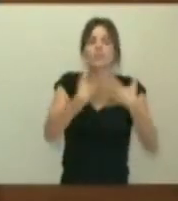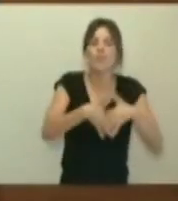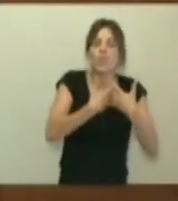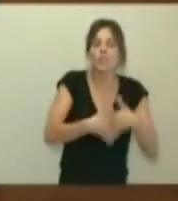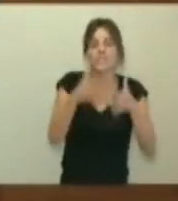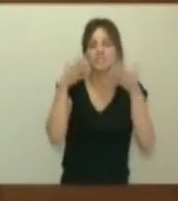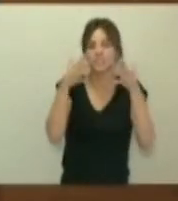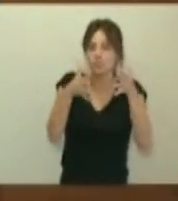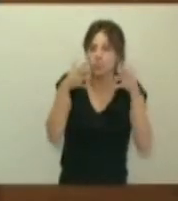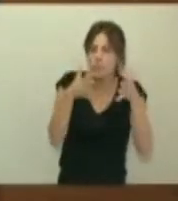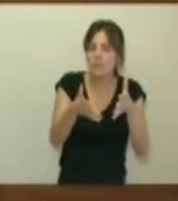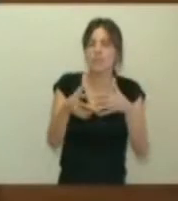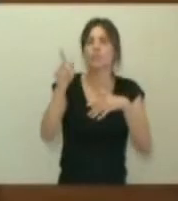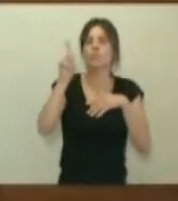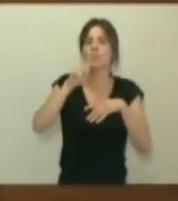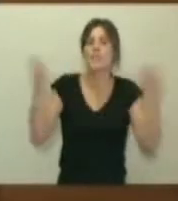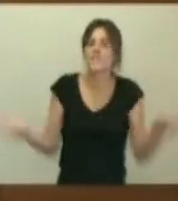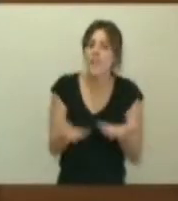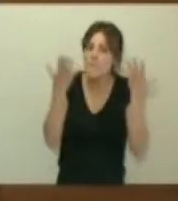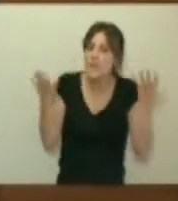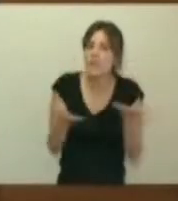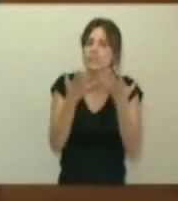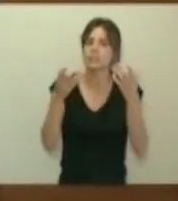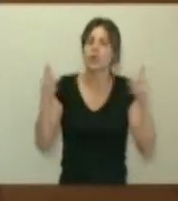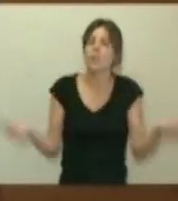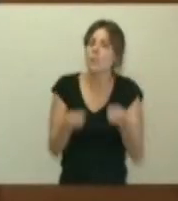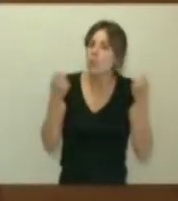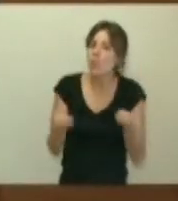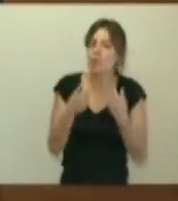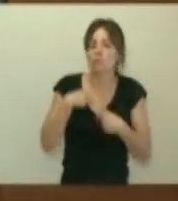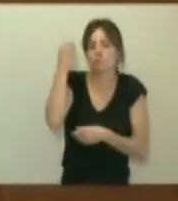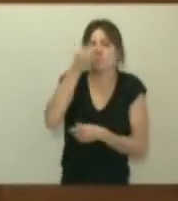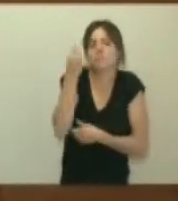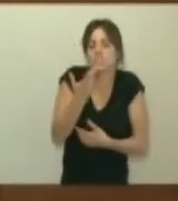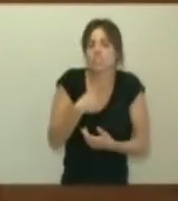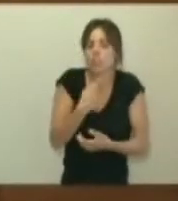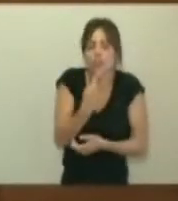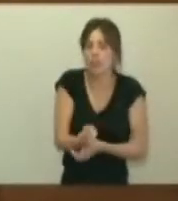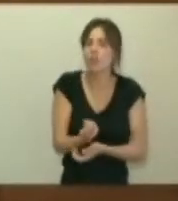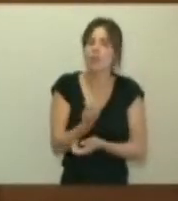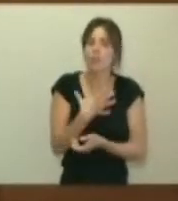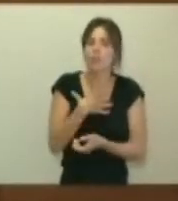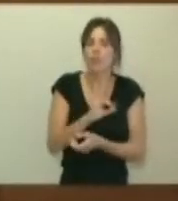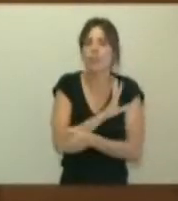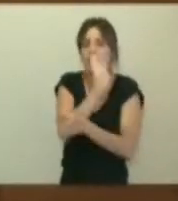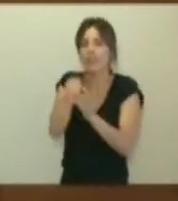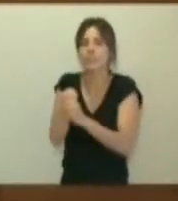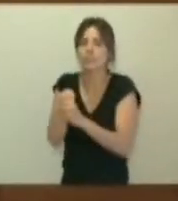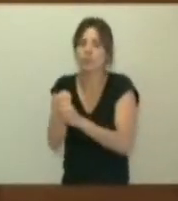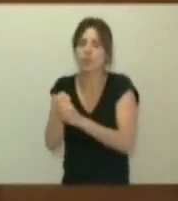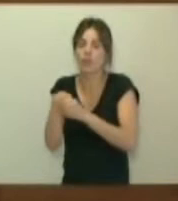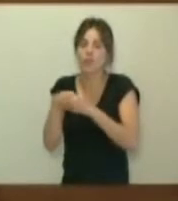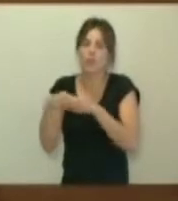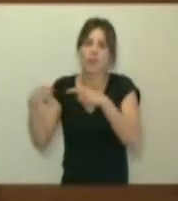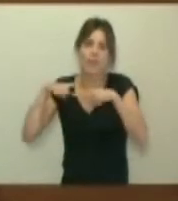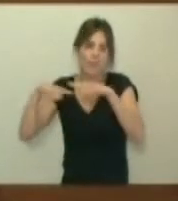asesoramiento, esas funciones de fomento, esas funciones de promoción, ya digo que se pueden hacer desde una dirección general específica.